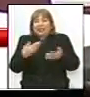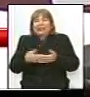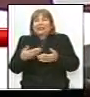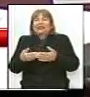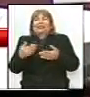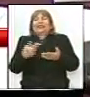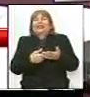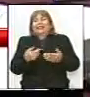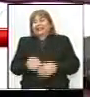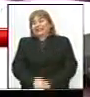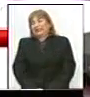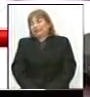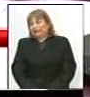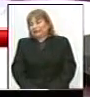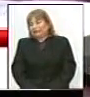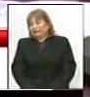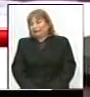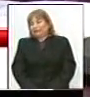refutar